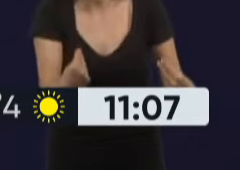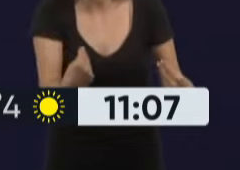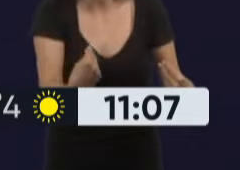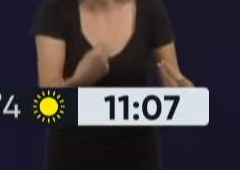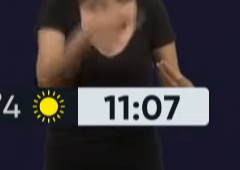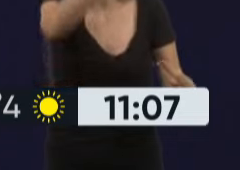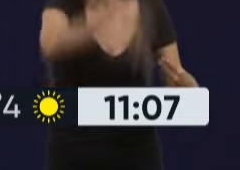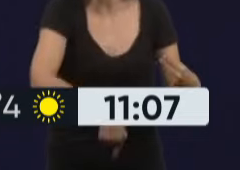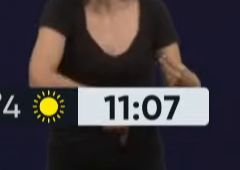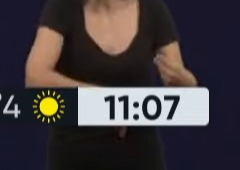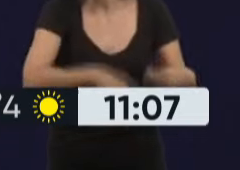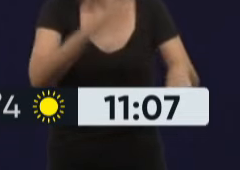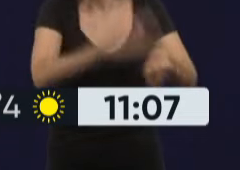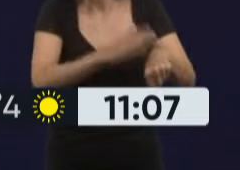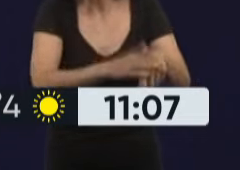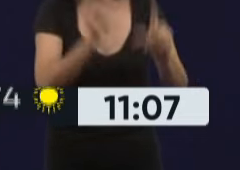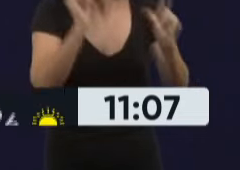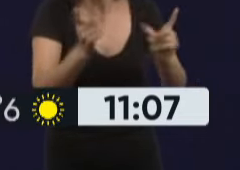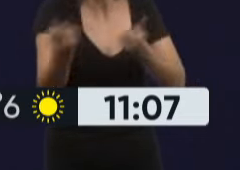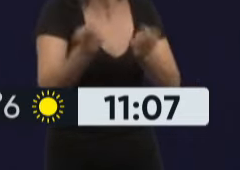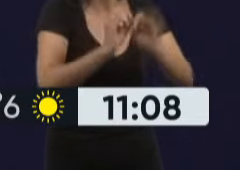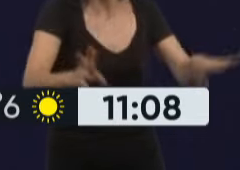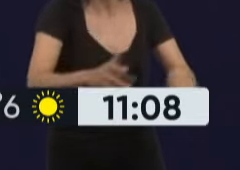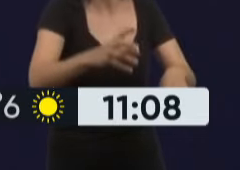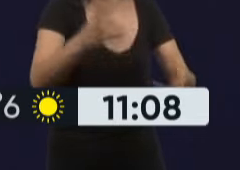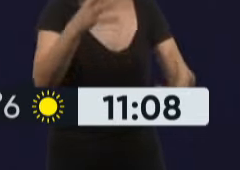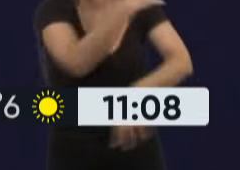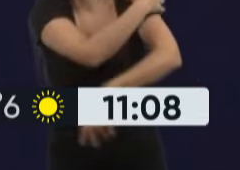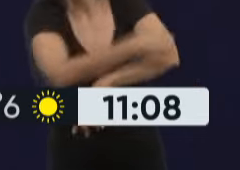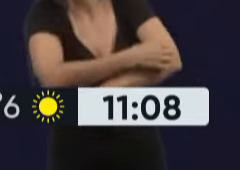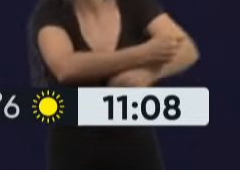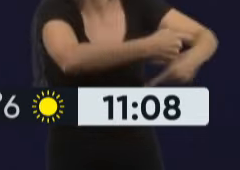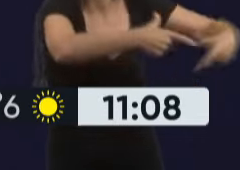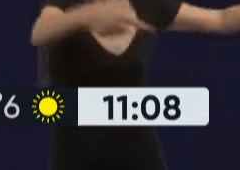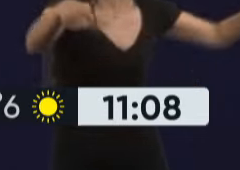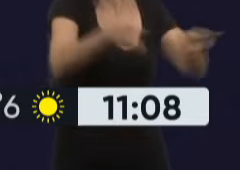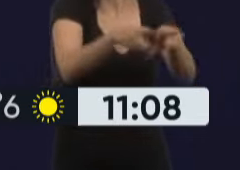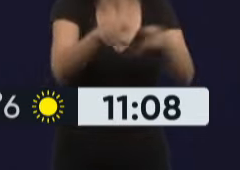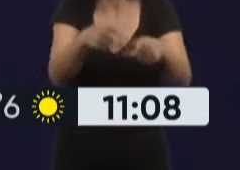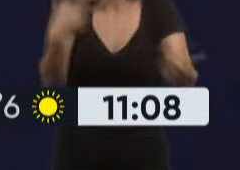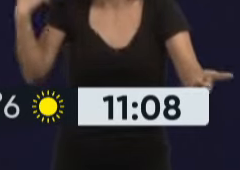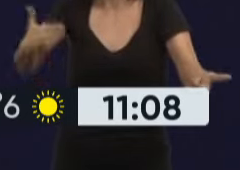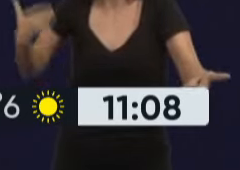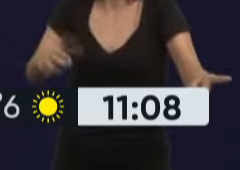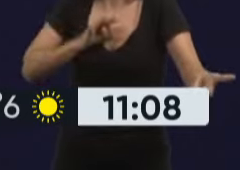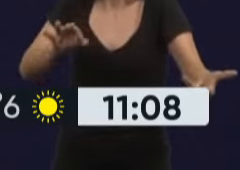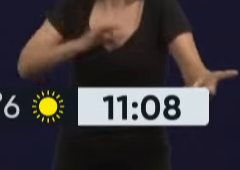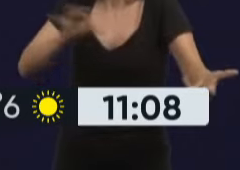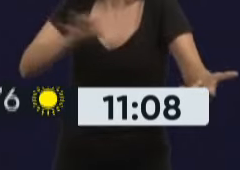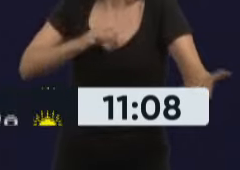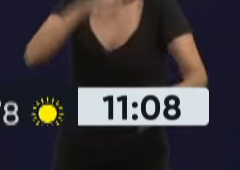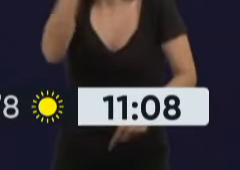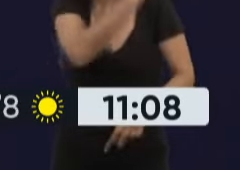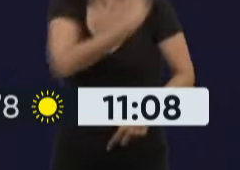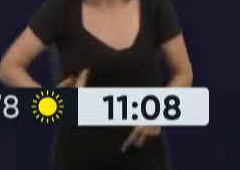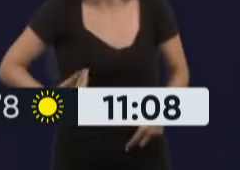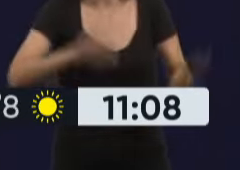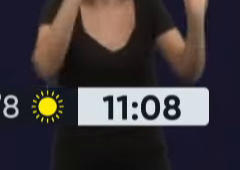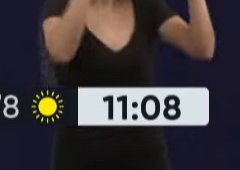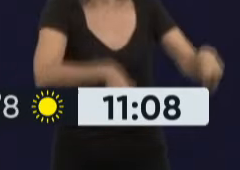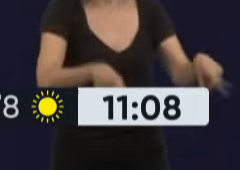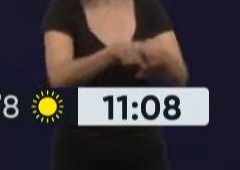pobres que es lo que nos ha pasado no décadas y décadas y décadas de déficit fiscal es cierto el estado no quebró como hubiese quebrado una